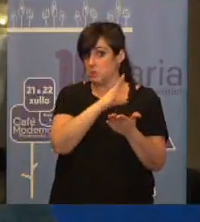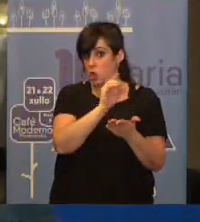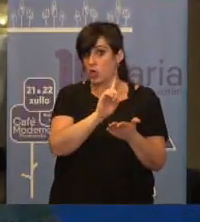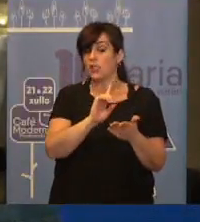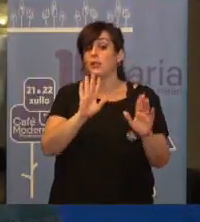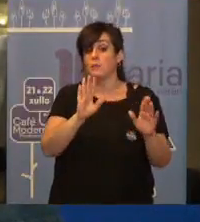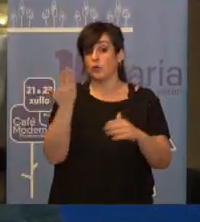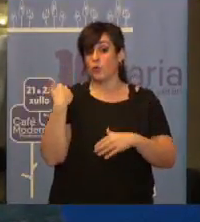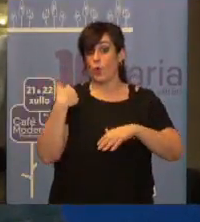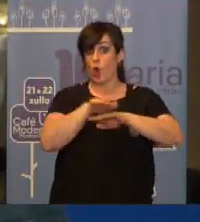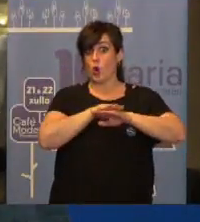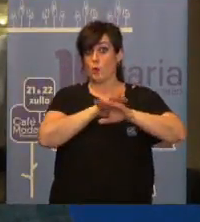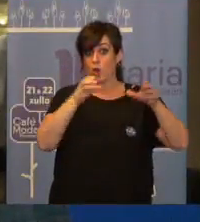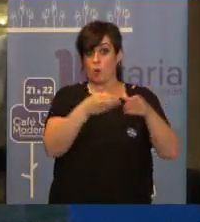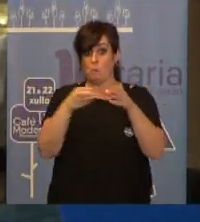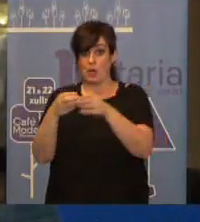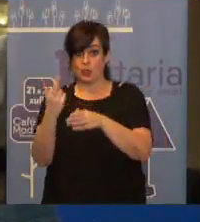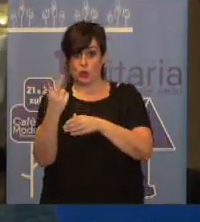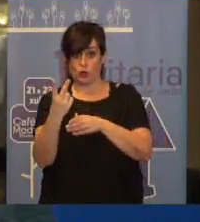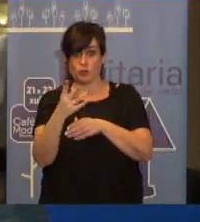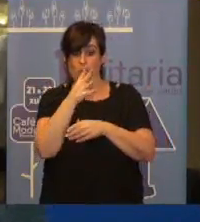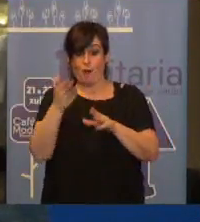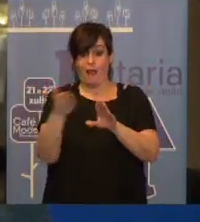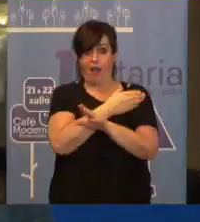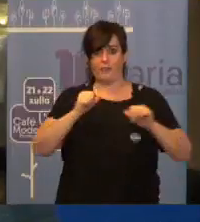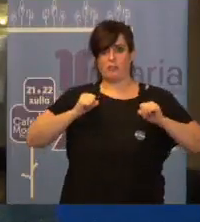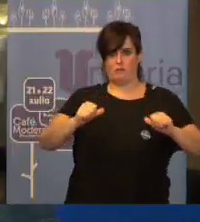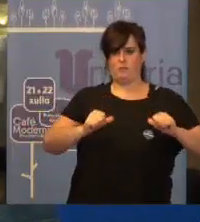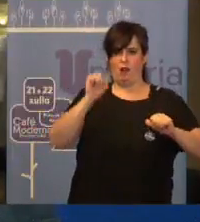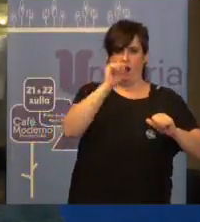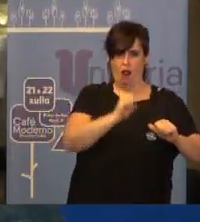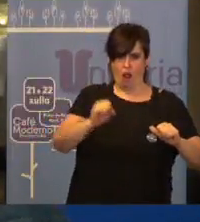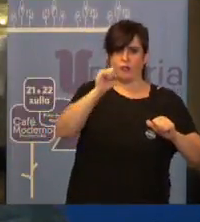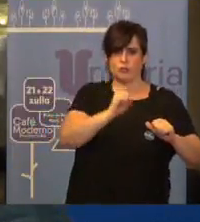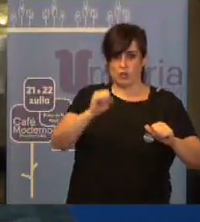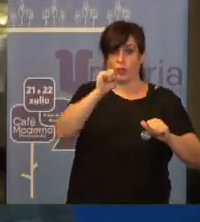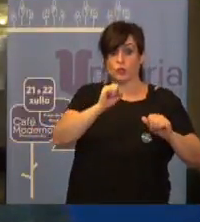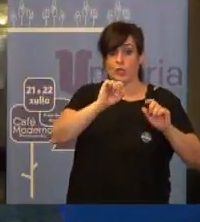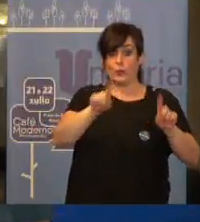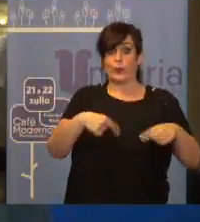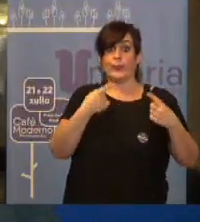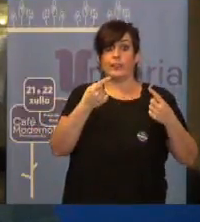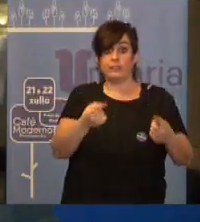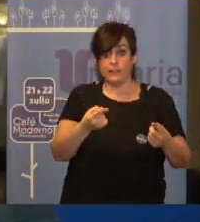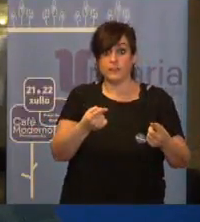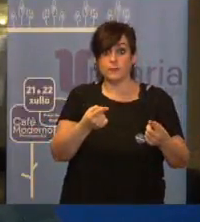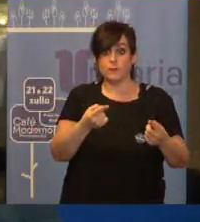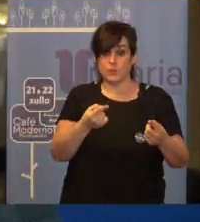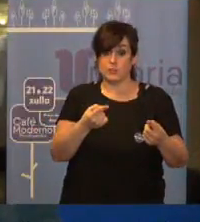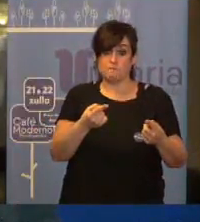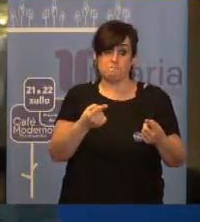especiales en que Fraga tiña 8 anos, xa está caducado e era despois do movimento Nunca